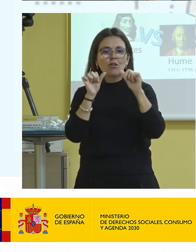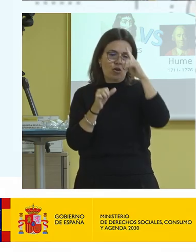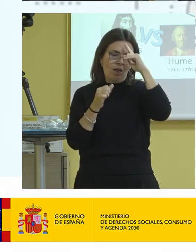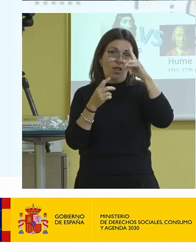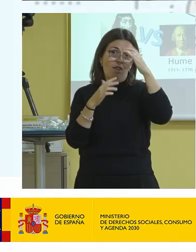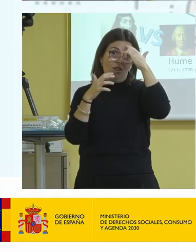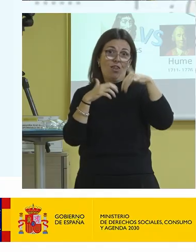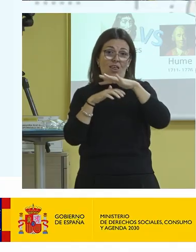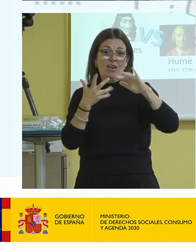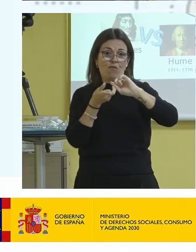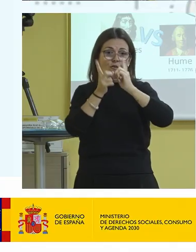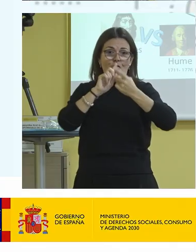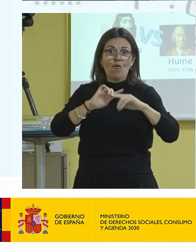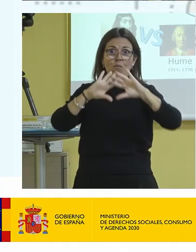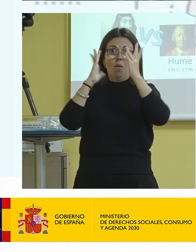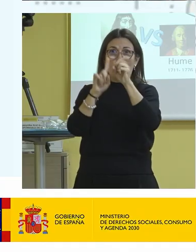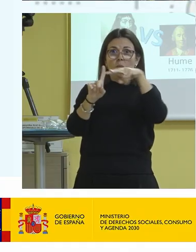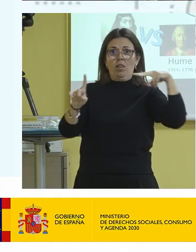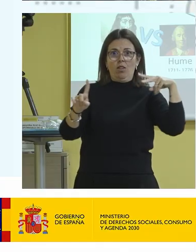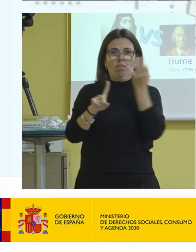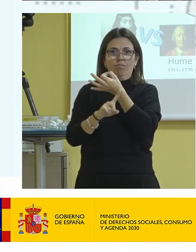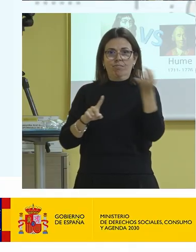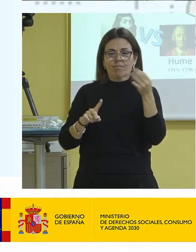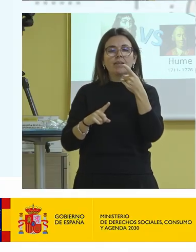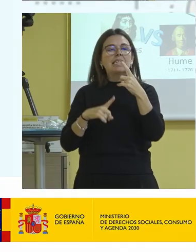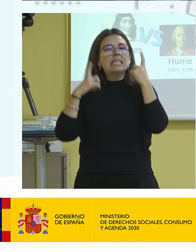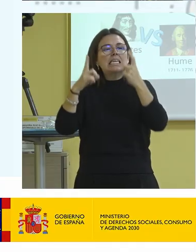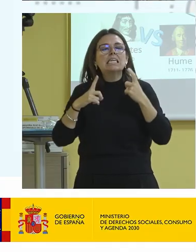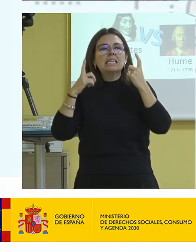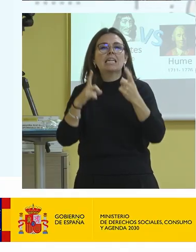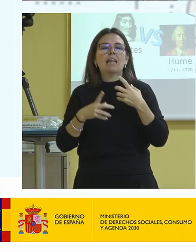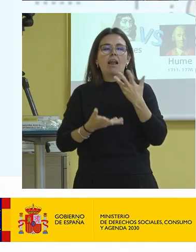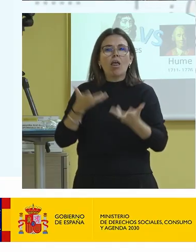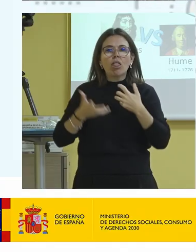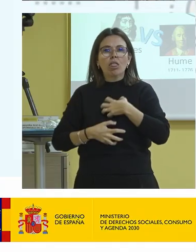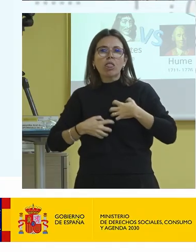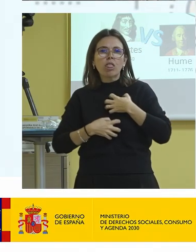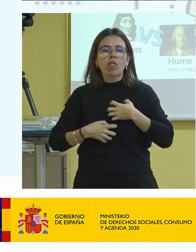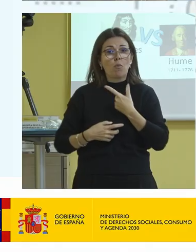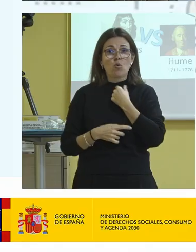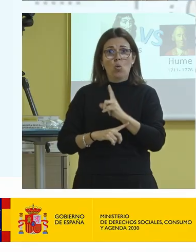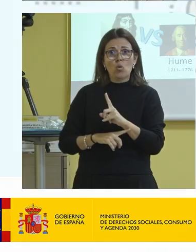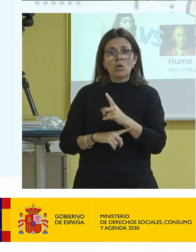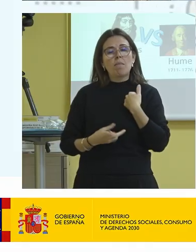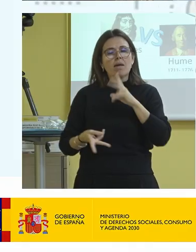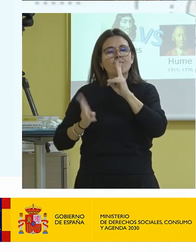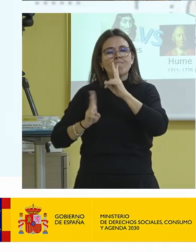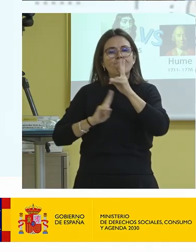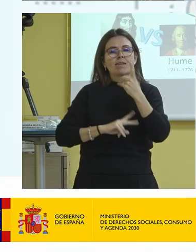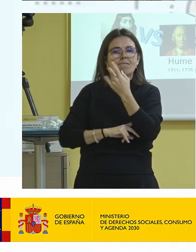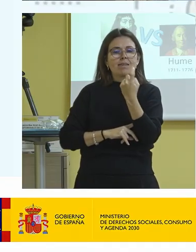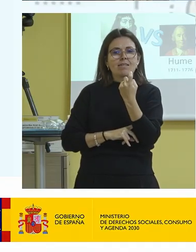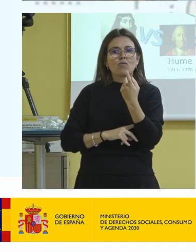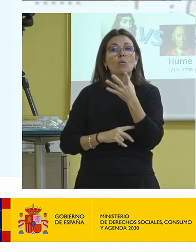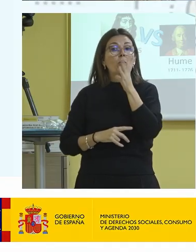cerebro para que el cerebro le dé forma al mundo en base a esos patrones. Es una manera de intentar reducir la incertidumbre, porque no nos gusta la incertidumbre. No le